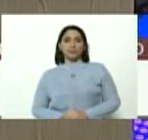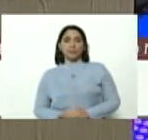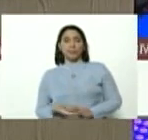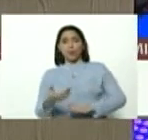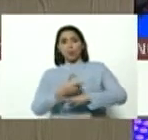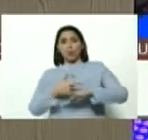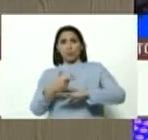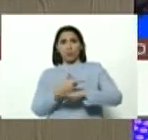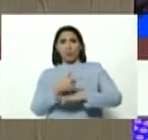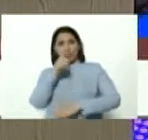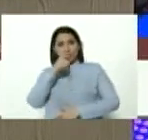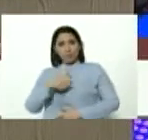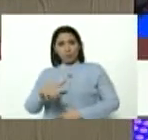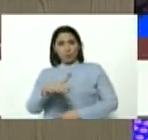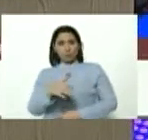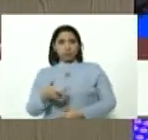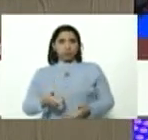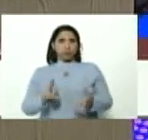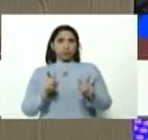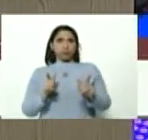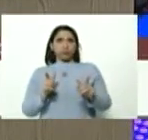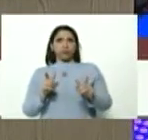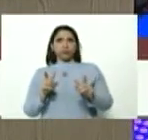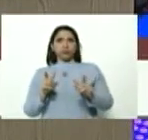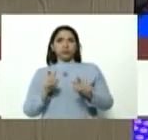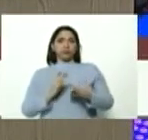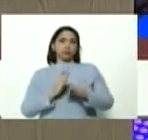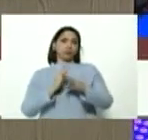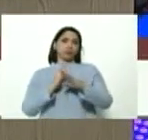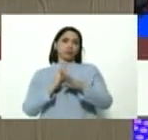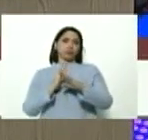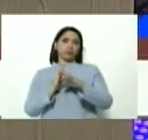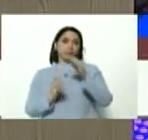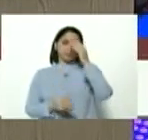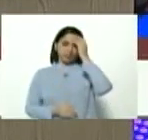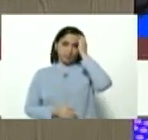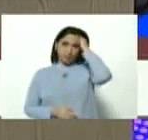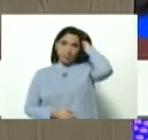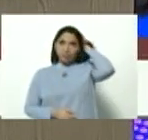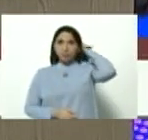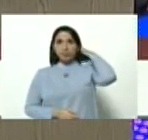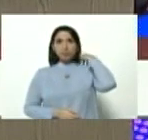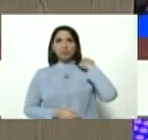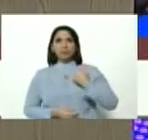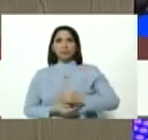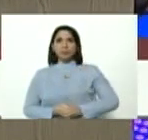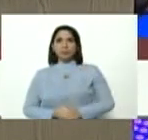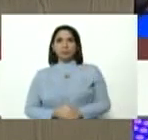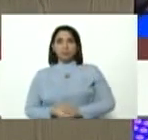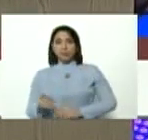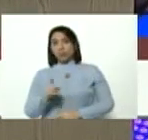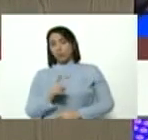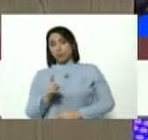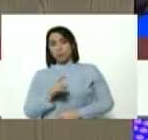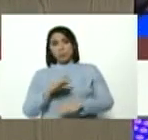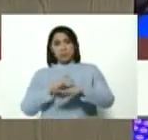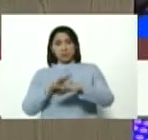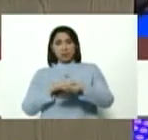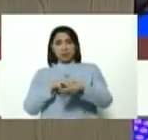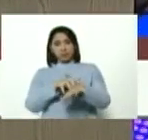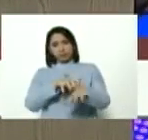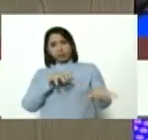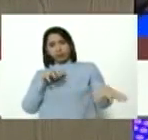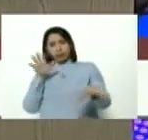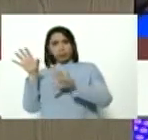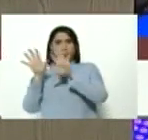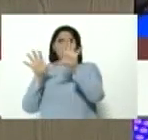que ha permitido contener, como no ha ocurrido en la mayoría de los países de nuestro